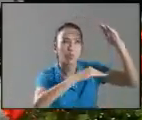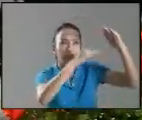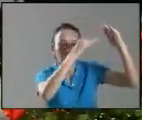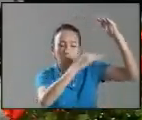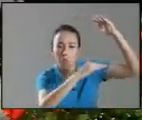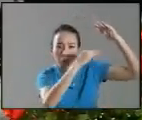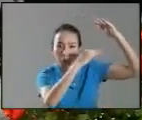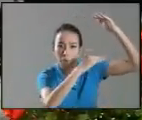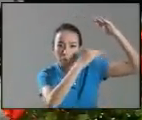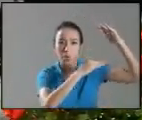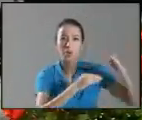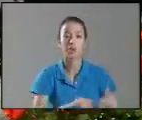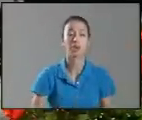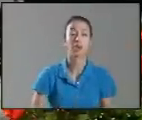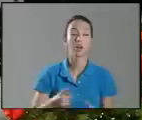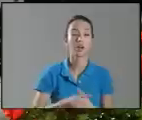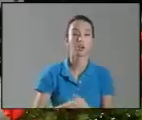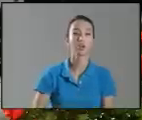medida.